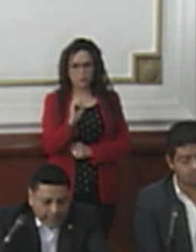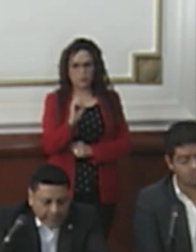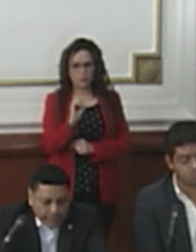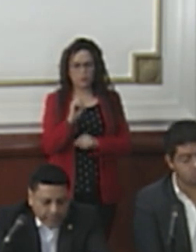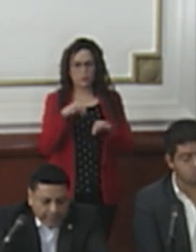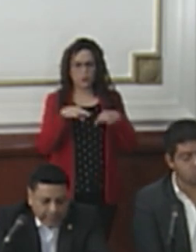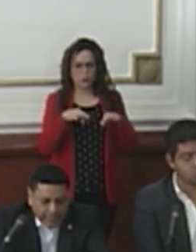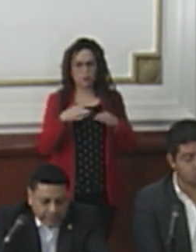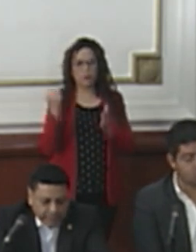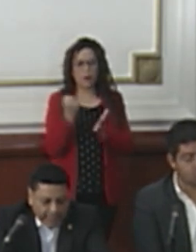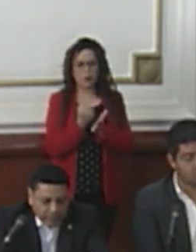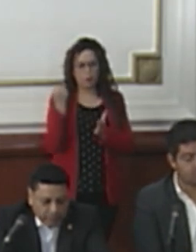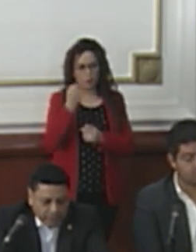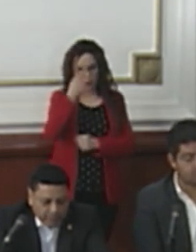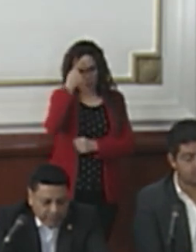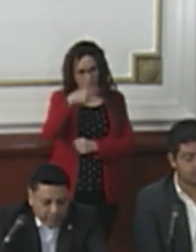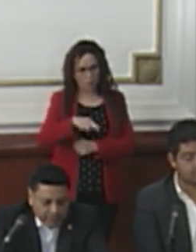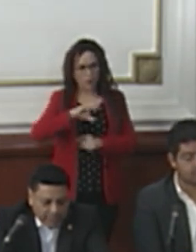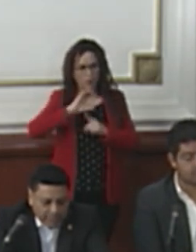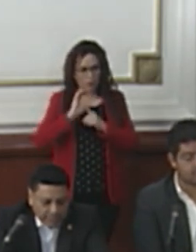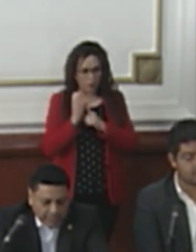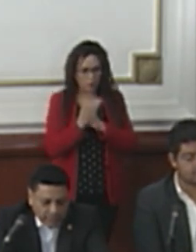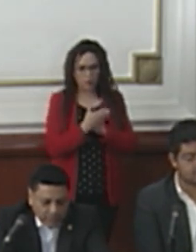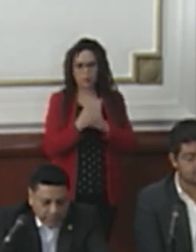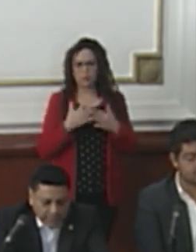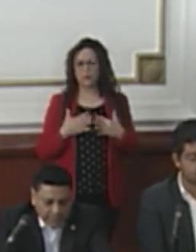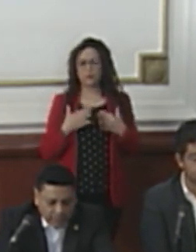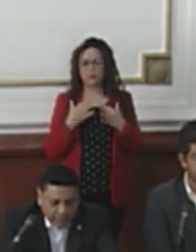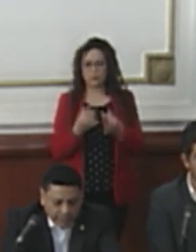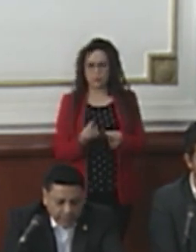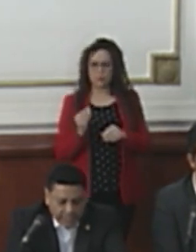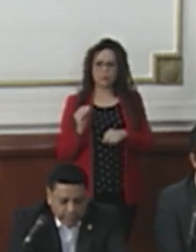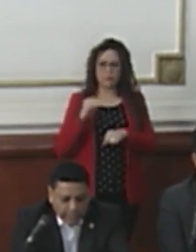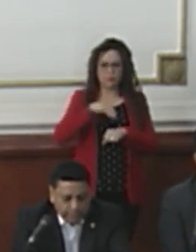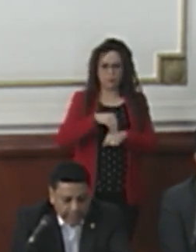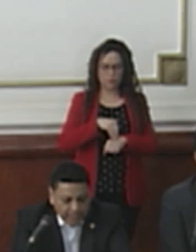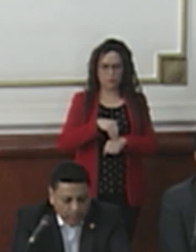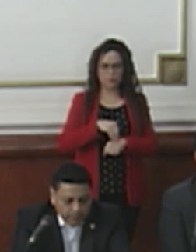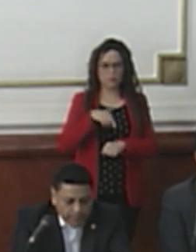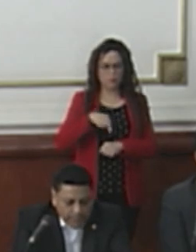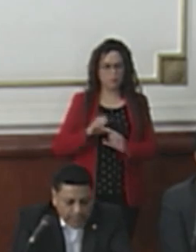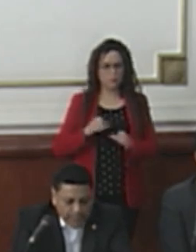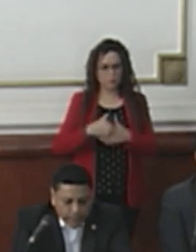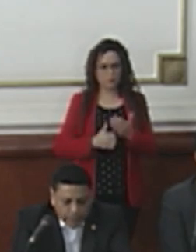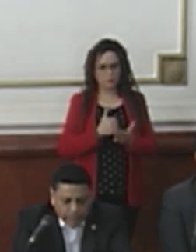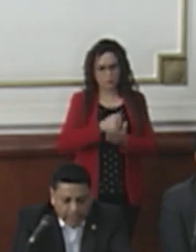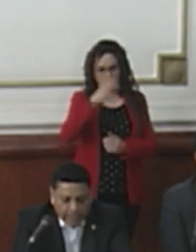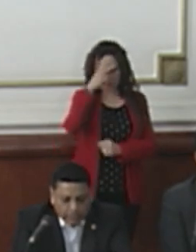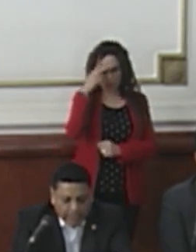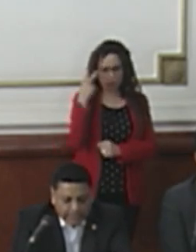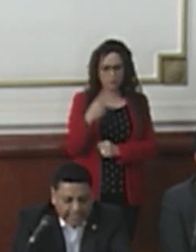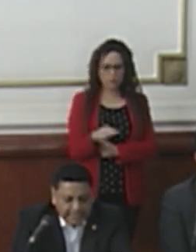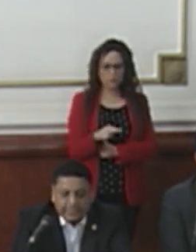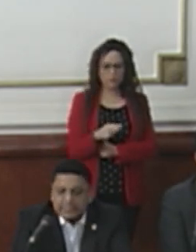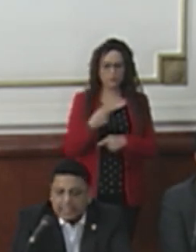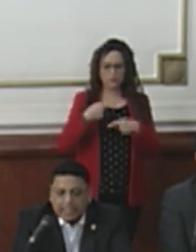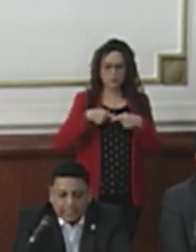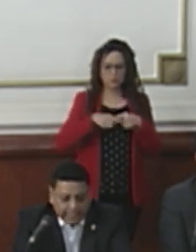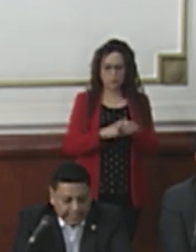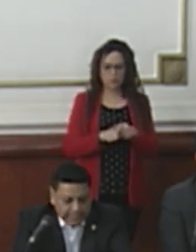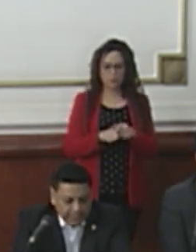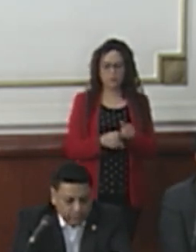la creación e integración de las comisiones ordinarias y los comités del Congreso de la Ciudad de México, que funcionarán durante la